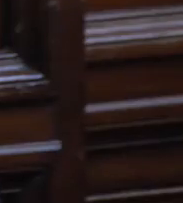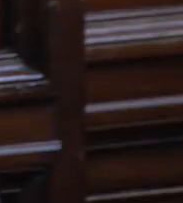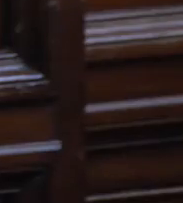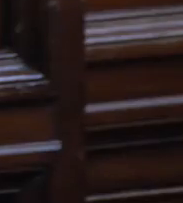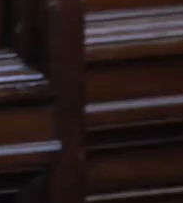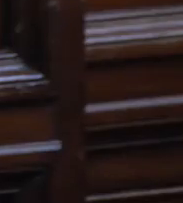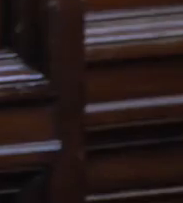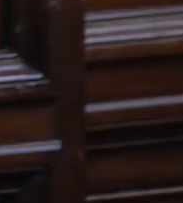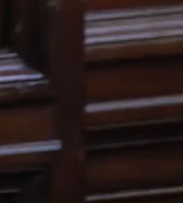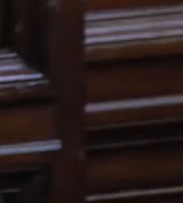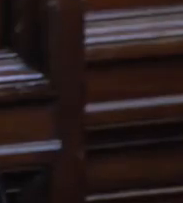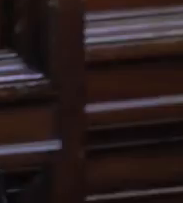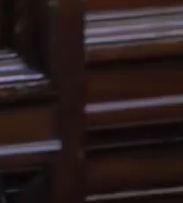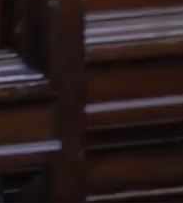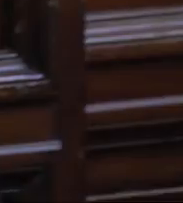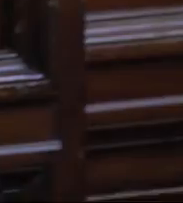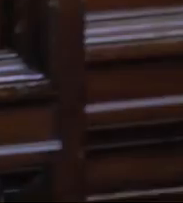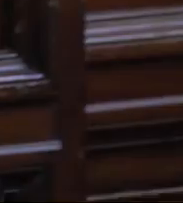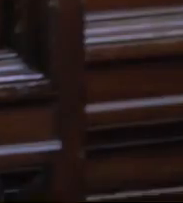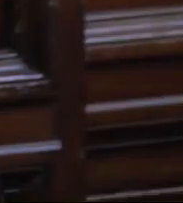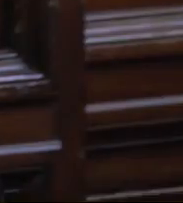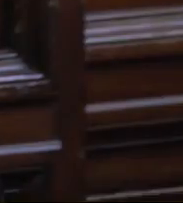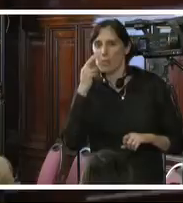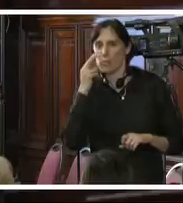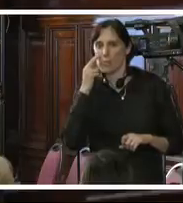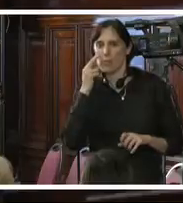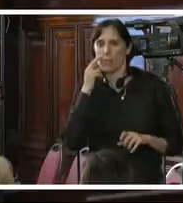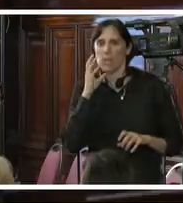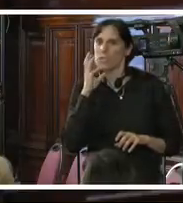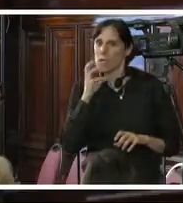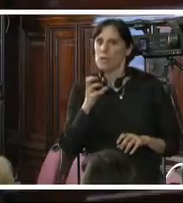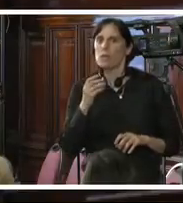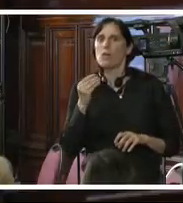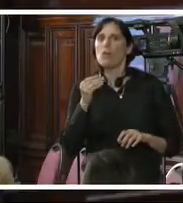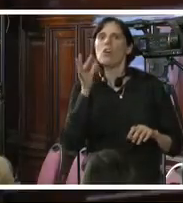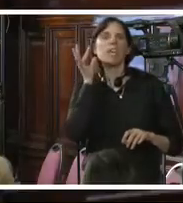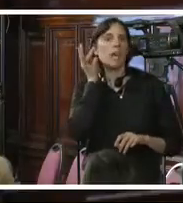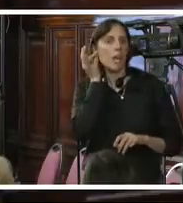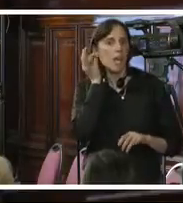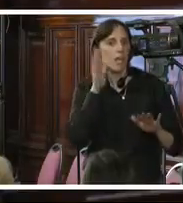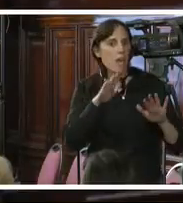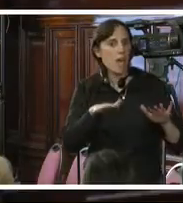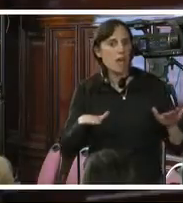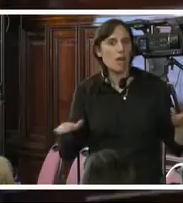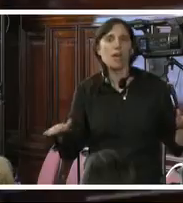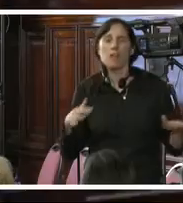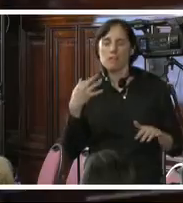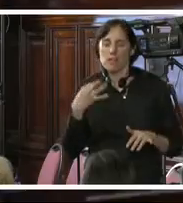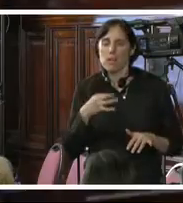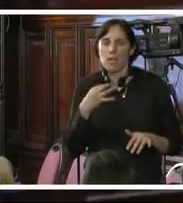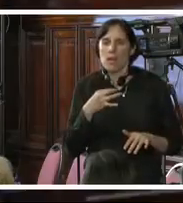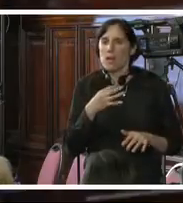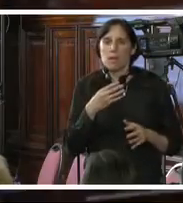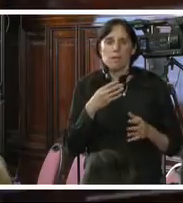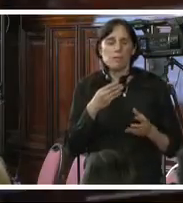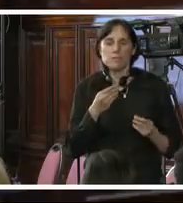La región de Latinoamérica tiene un serio problema de desprotección hacia las niñas, y la forma más cruel y dañina en que